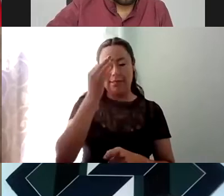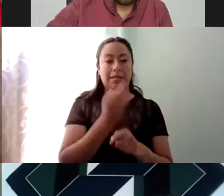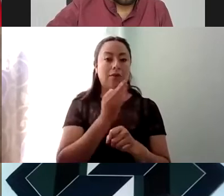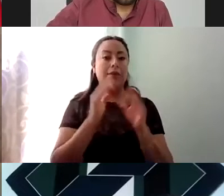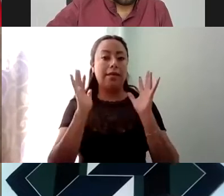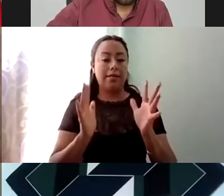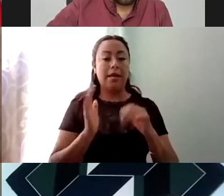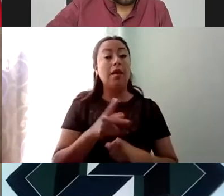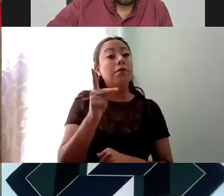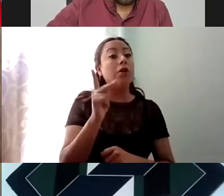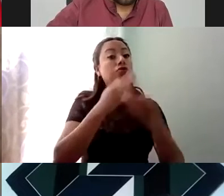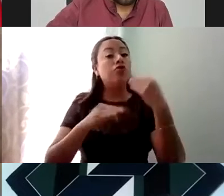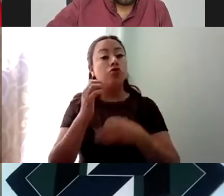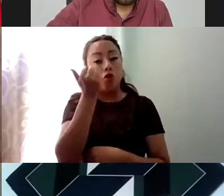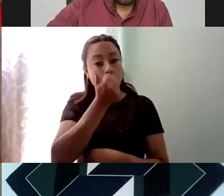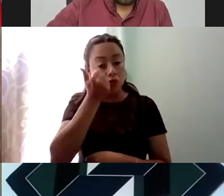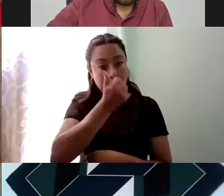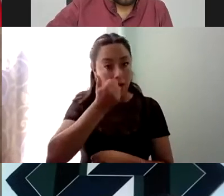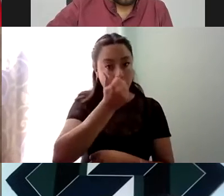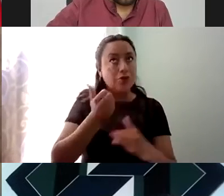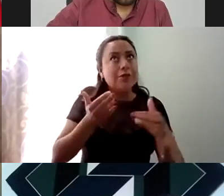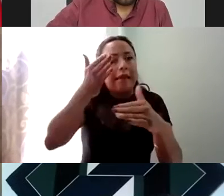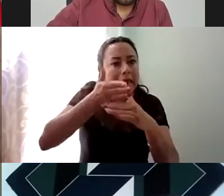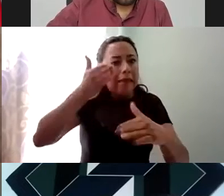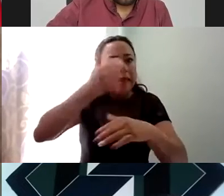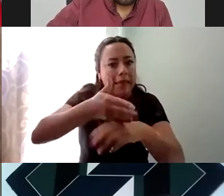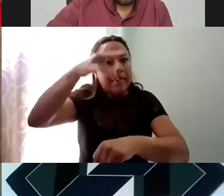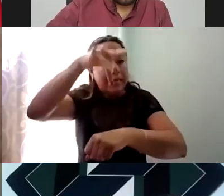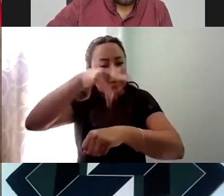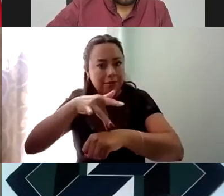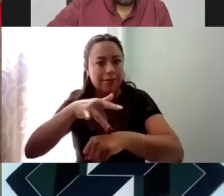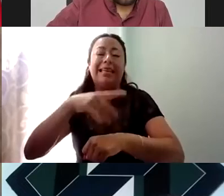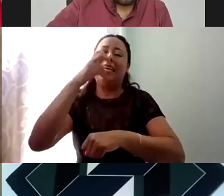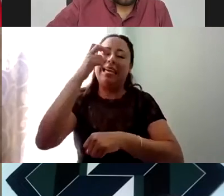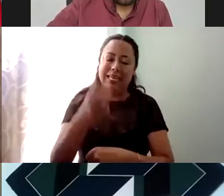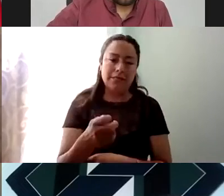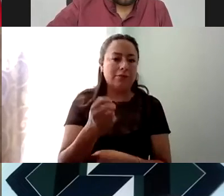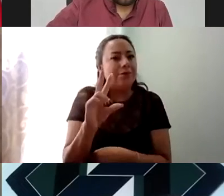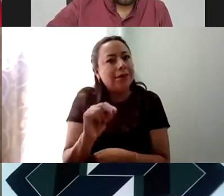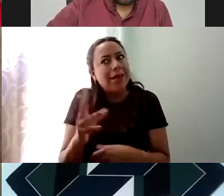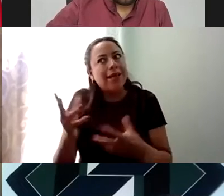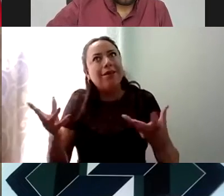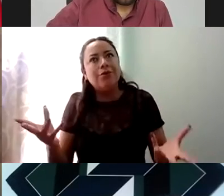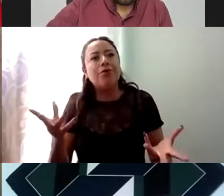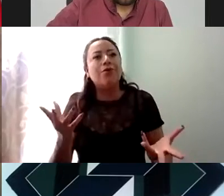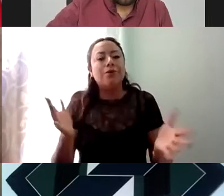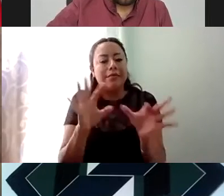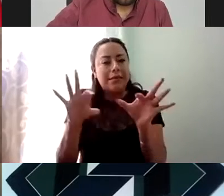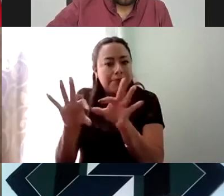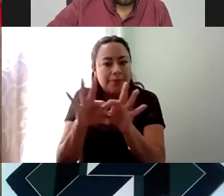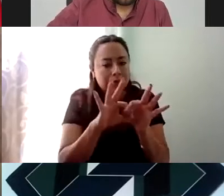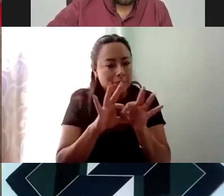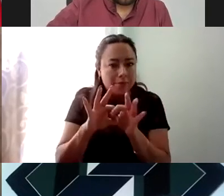los alumnos que iban de forma presencial, esa es la parte que no se había vinculado, que no se había